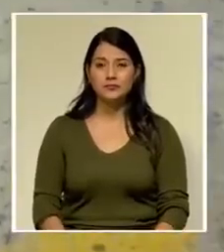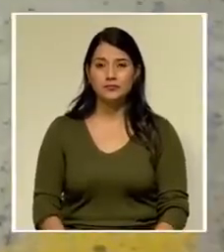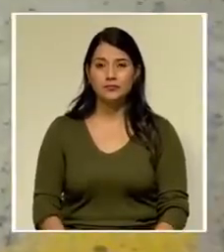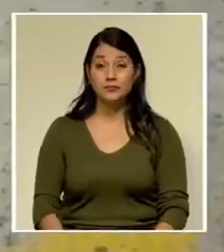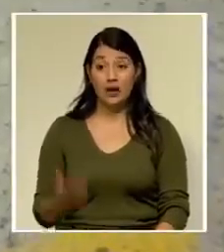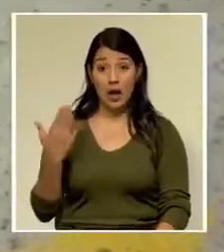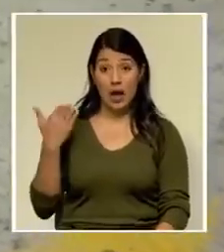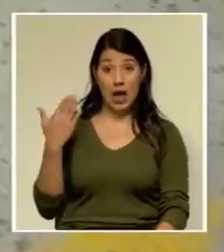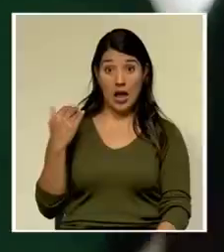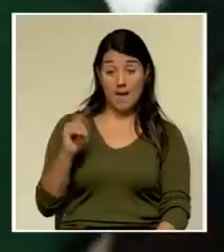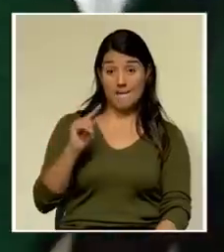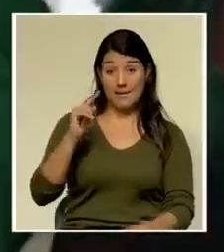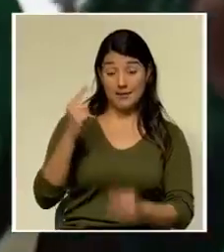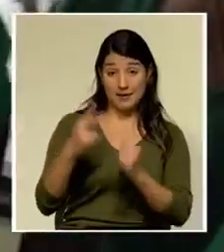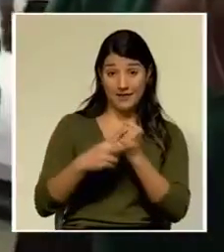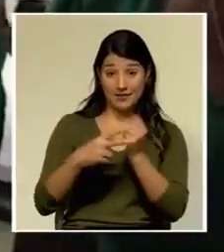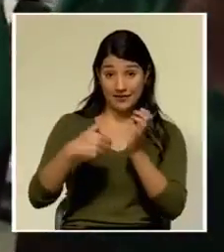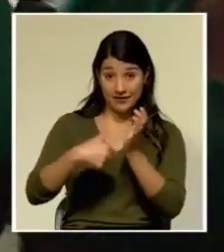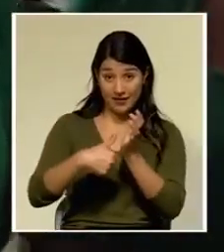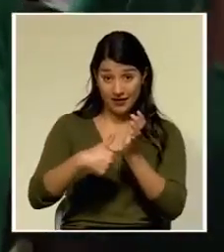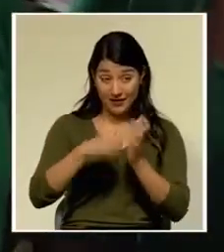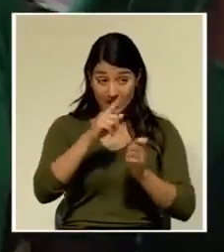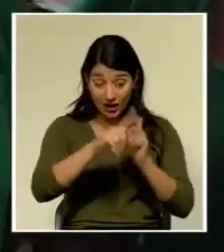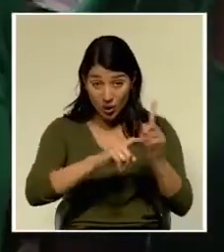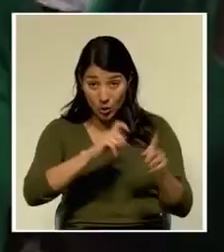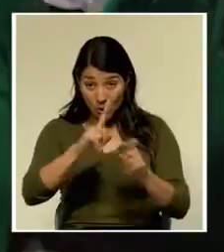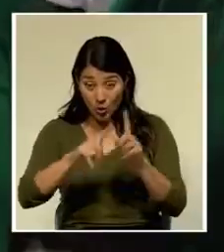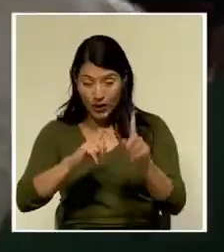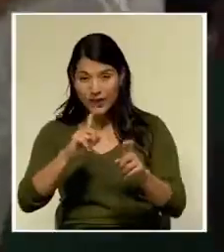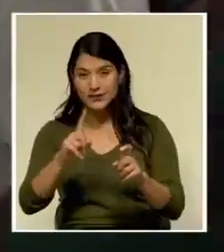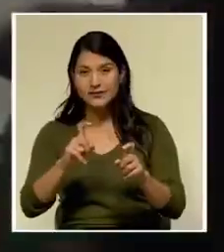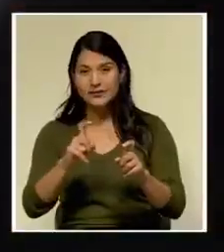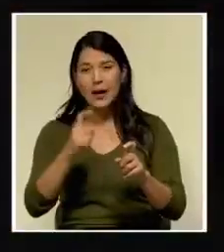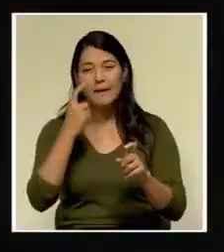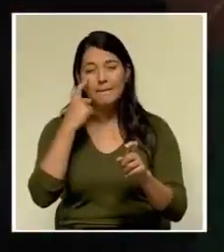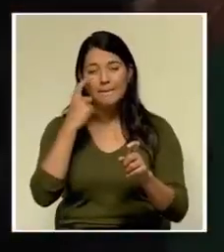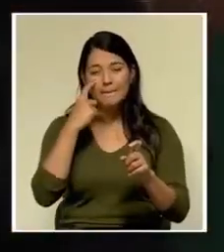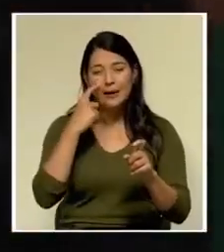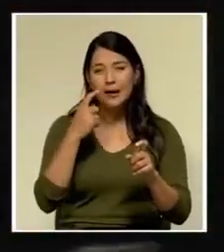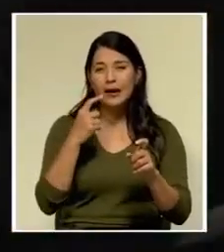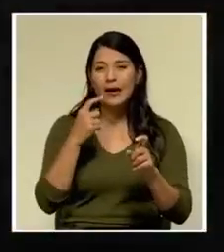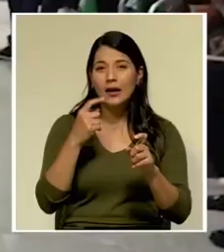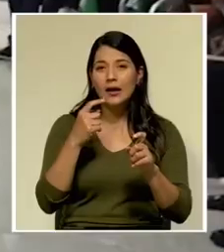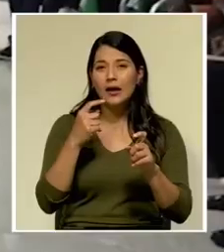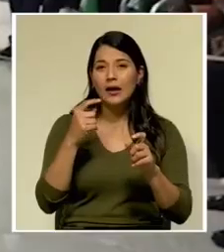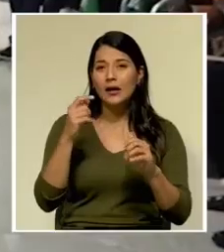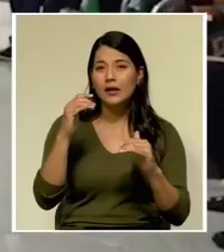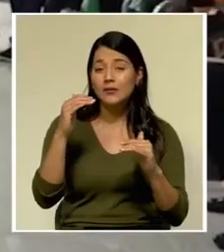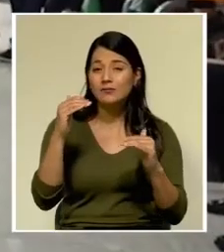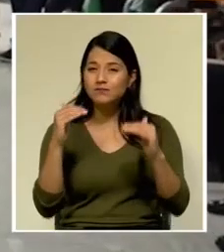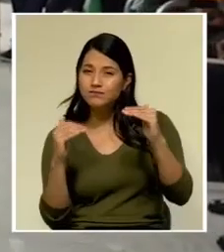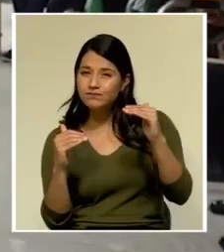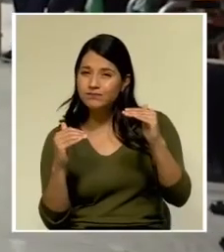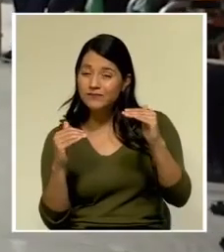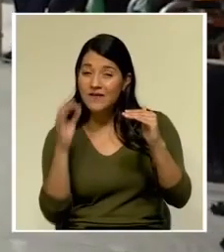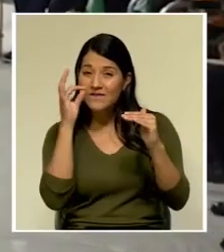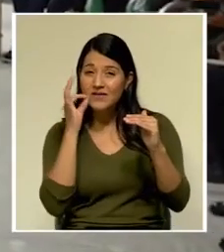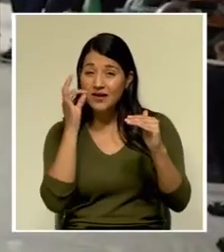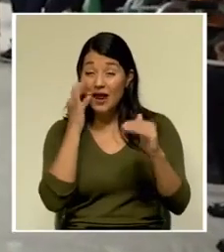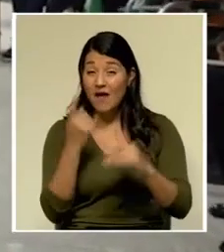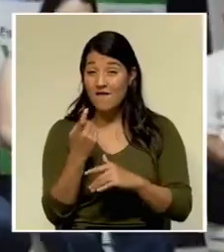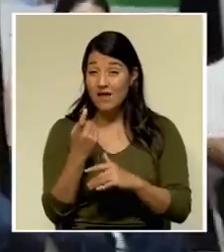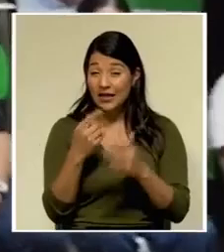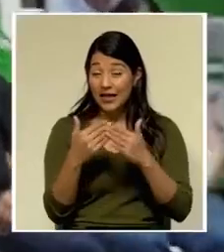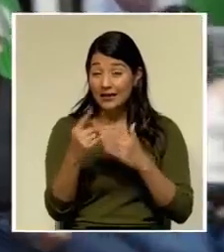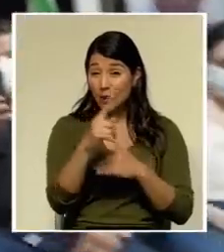Recién pasada la primera serie de encuestas que mostraron una desventaja considerable para José María Figueres, faltando casi un mes para la